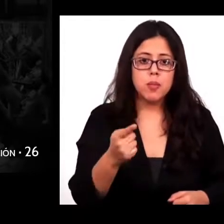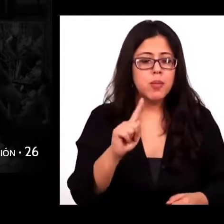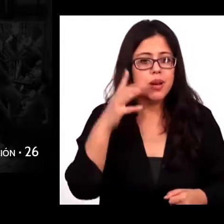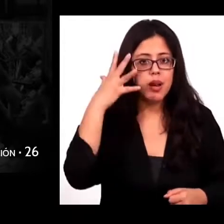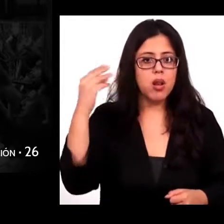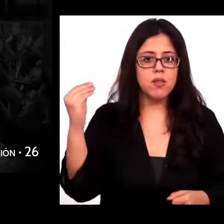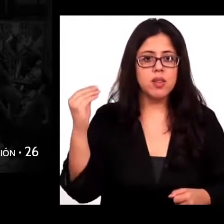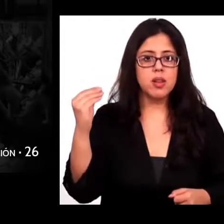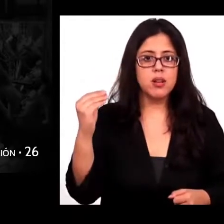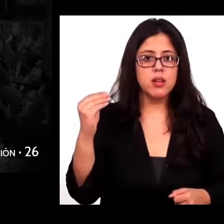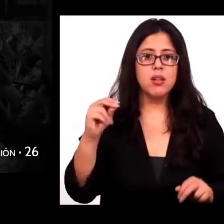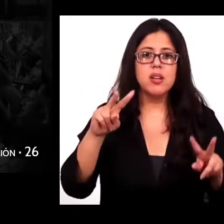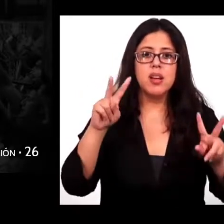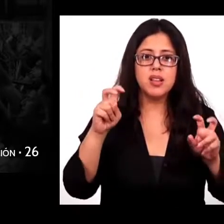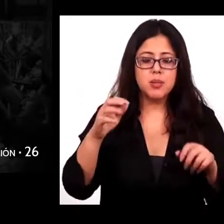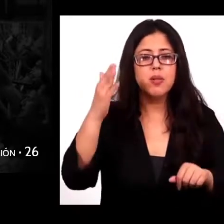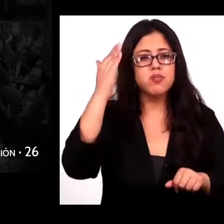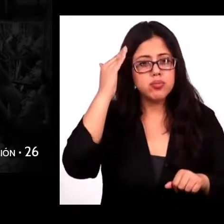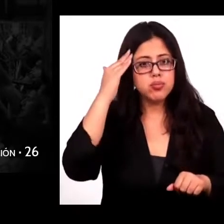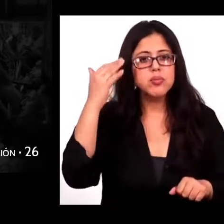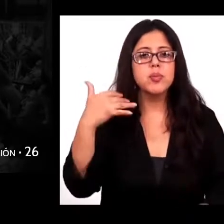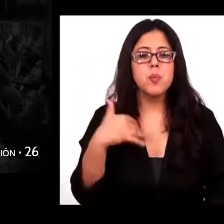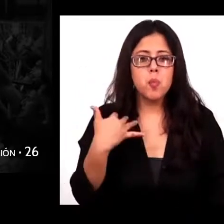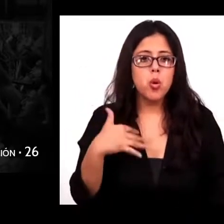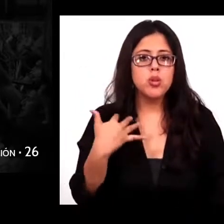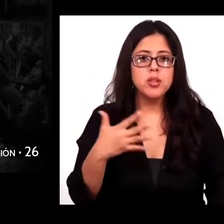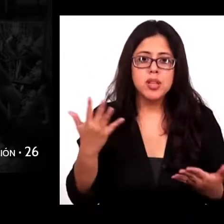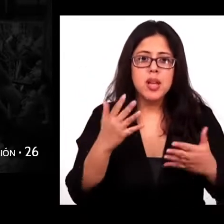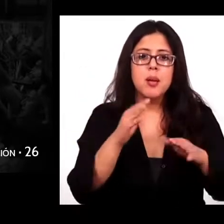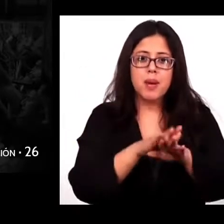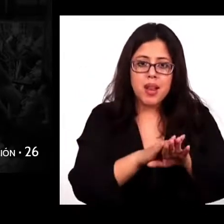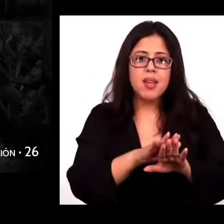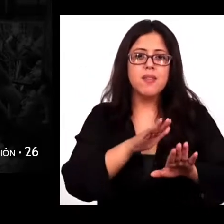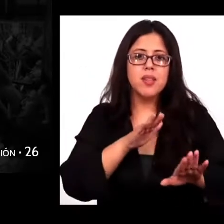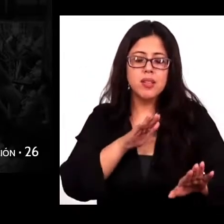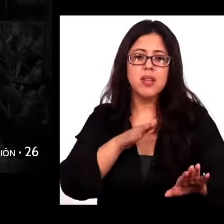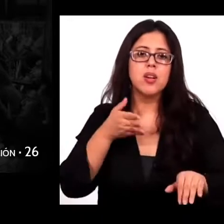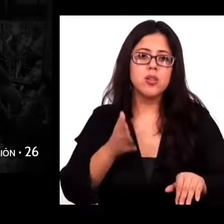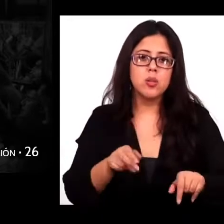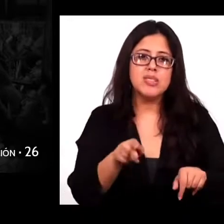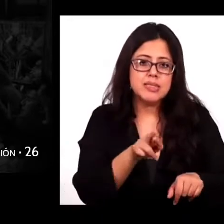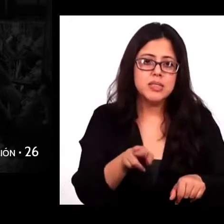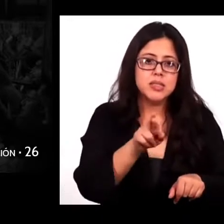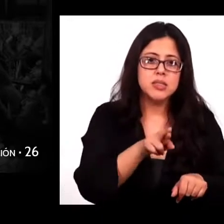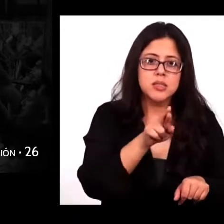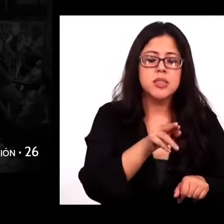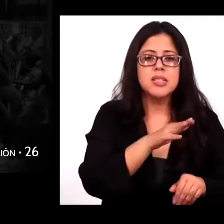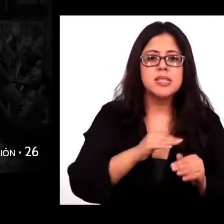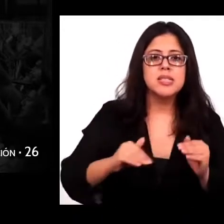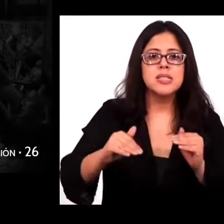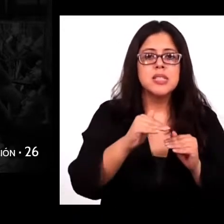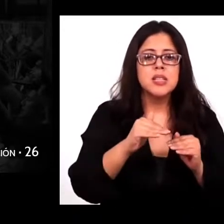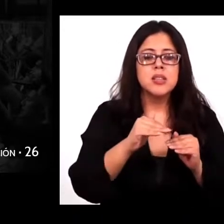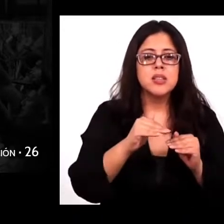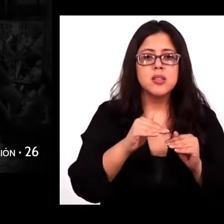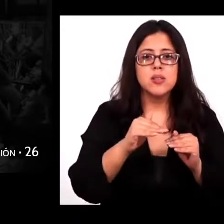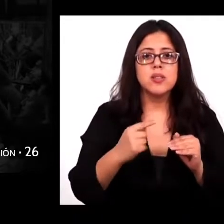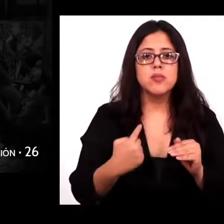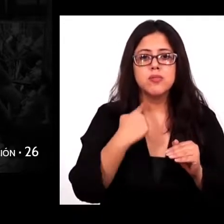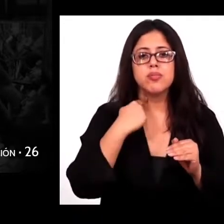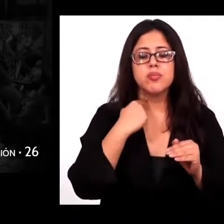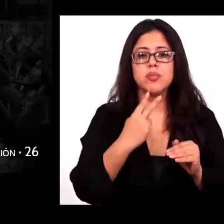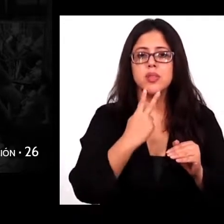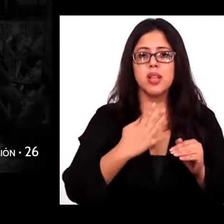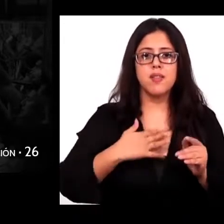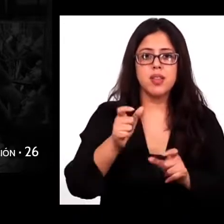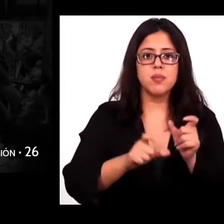El ejercicio de memoria es fundamental para poder evitar seguir replicando conductas que en definitiva perjudican la vida de quienes vivimos